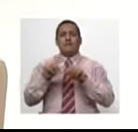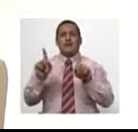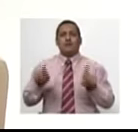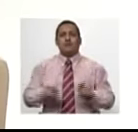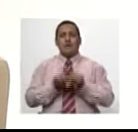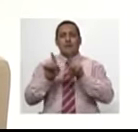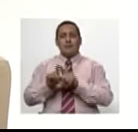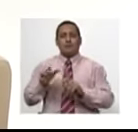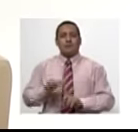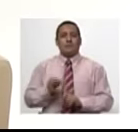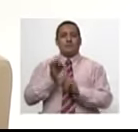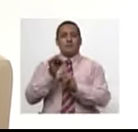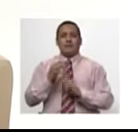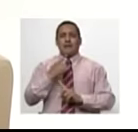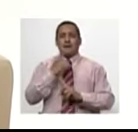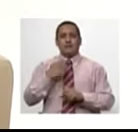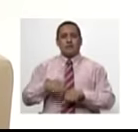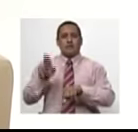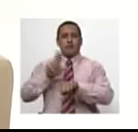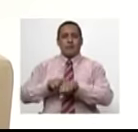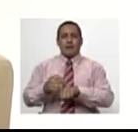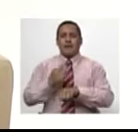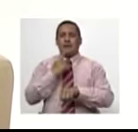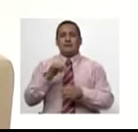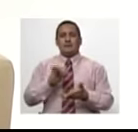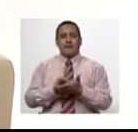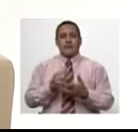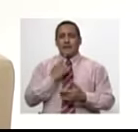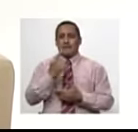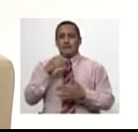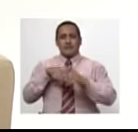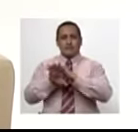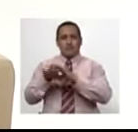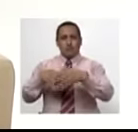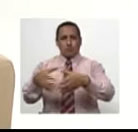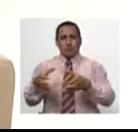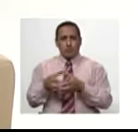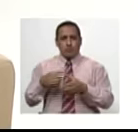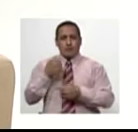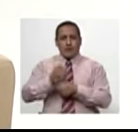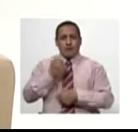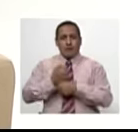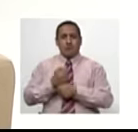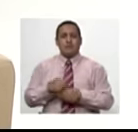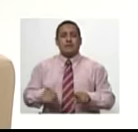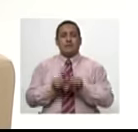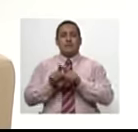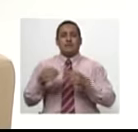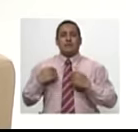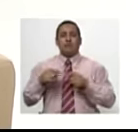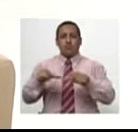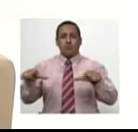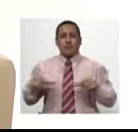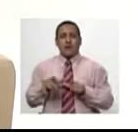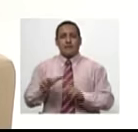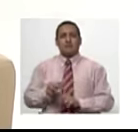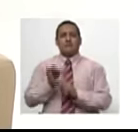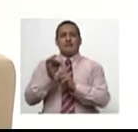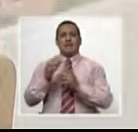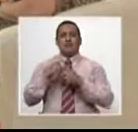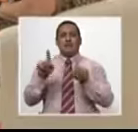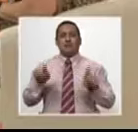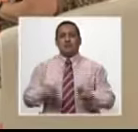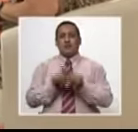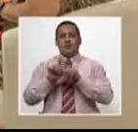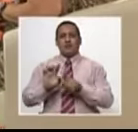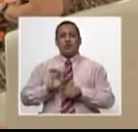la particularidad, ¿no?, de su naturaleza es que estén ubicados dentro de la entidad. Entonces también tienen una ubicación especial. Pero